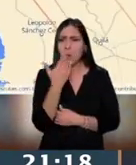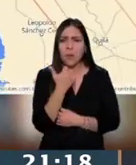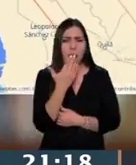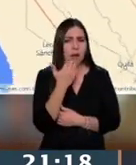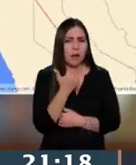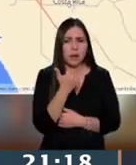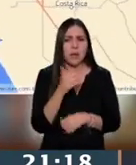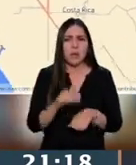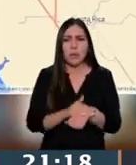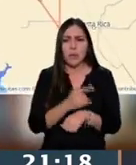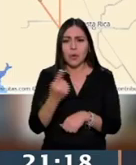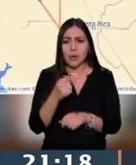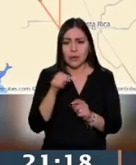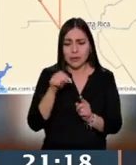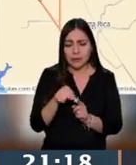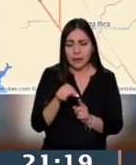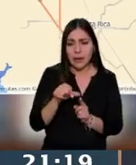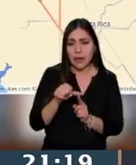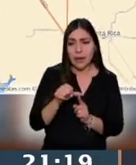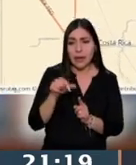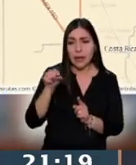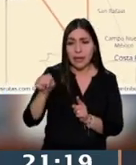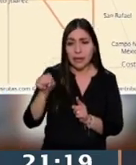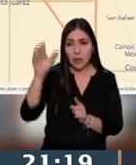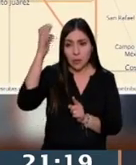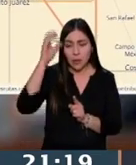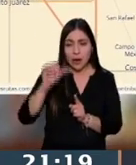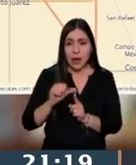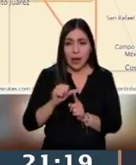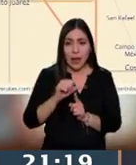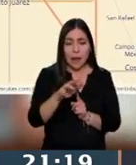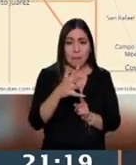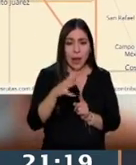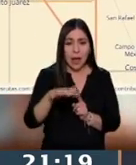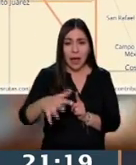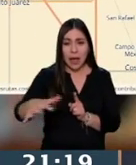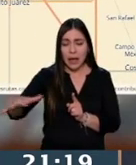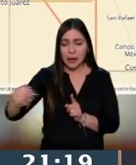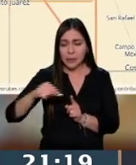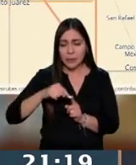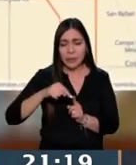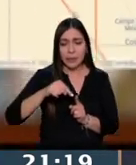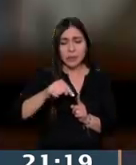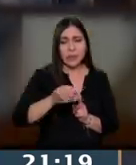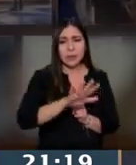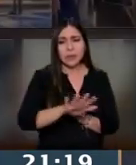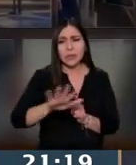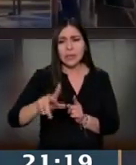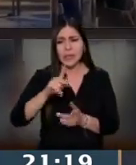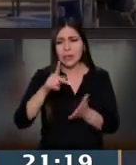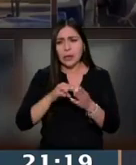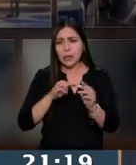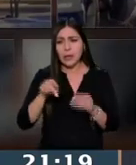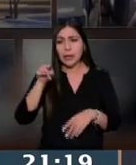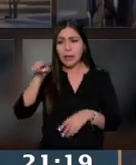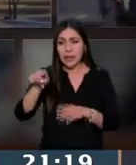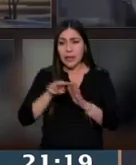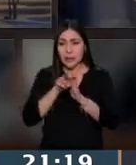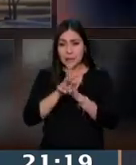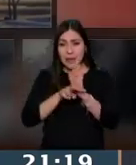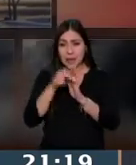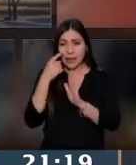a 57 kilómetros del mar y el video que circuló corresponde a Venecia, Italia, en el